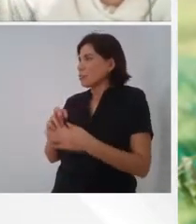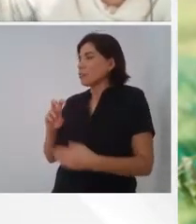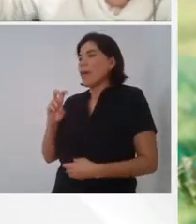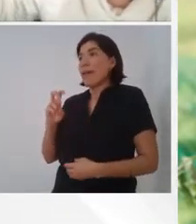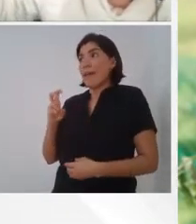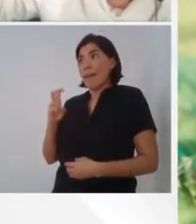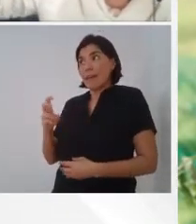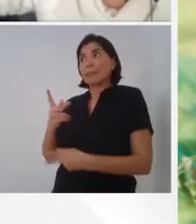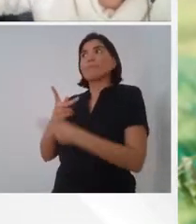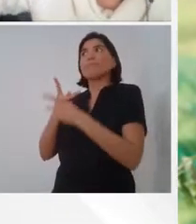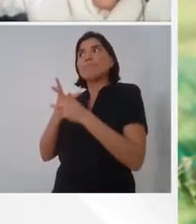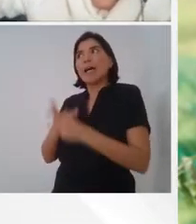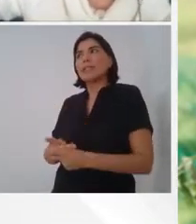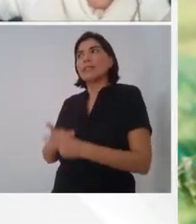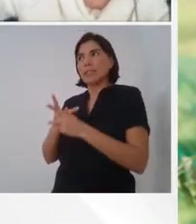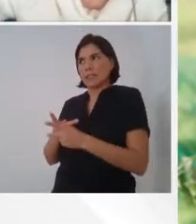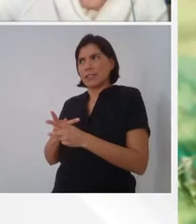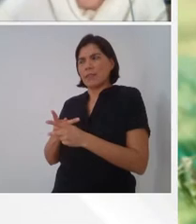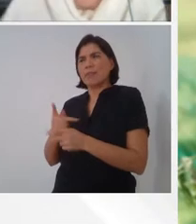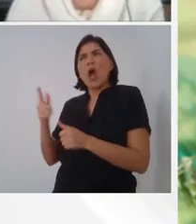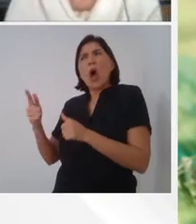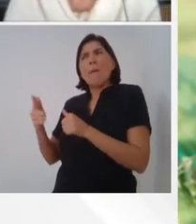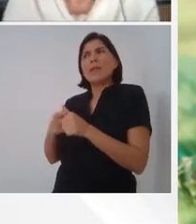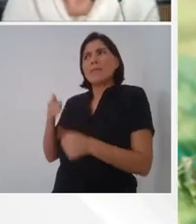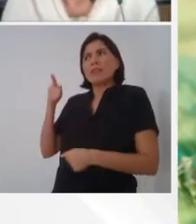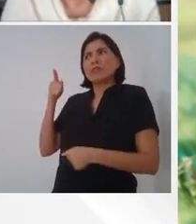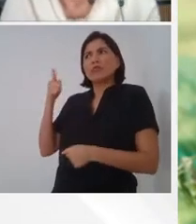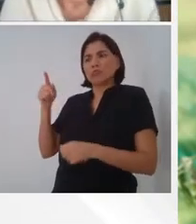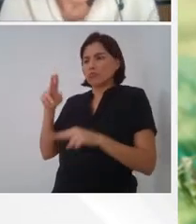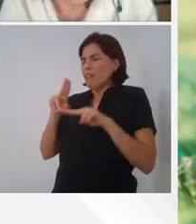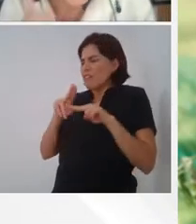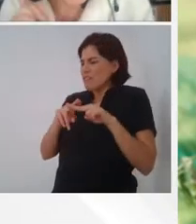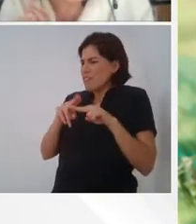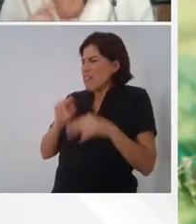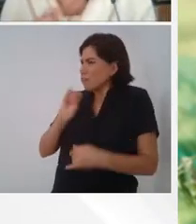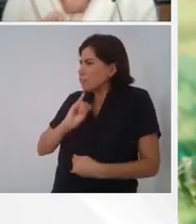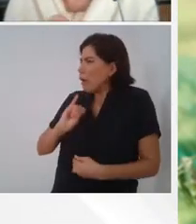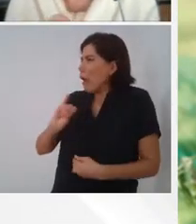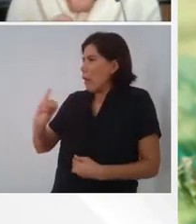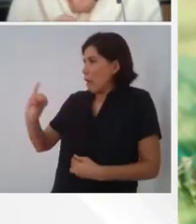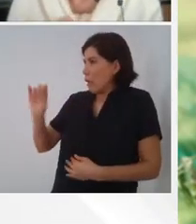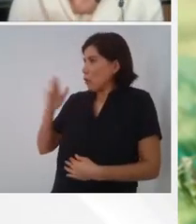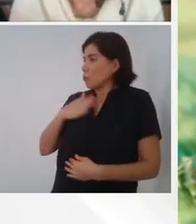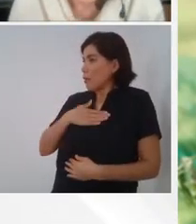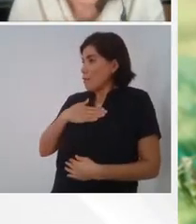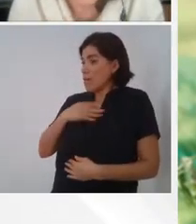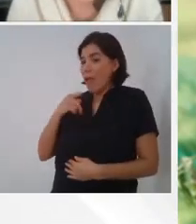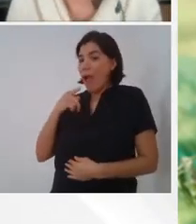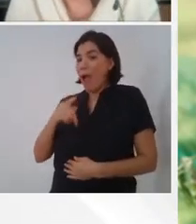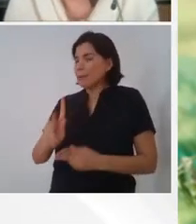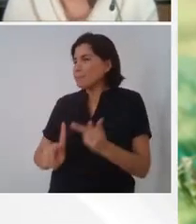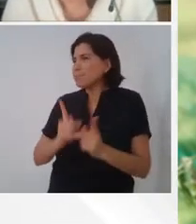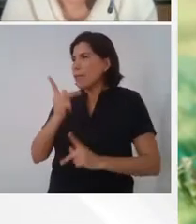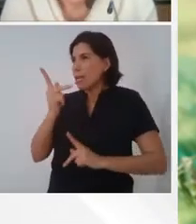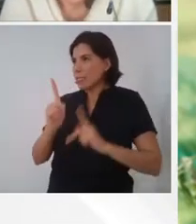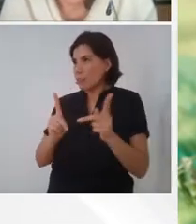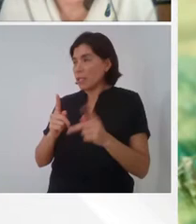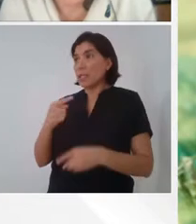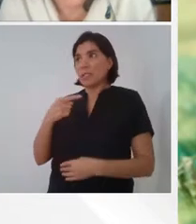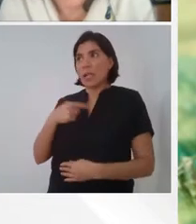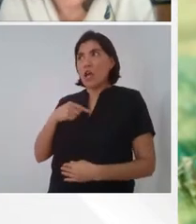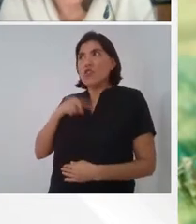¿sí? Así, en la hierba, por allá. Yo te echaré un vistazo y tú no dirás nada.